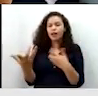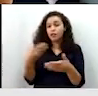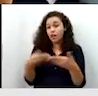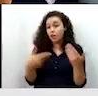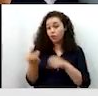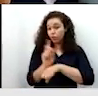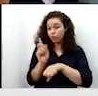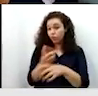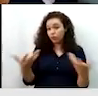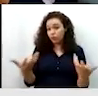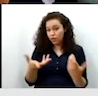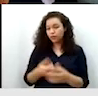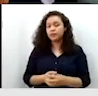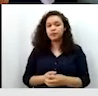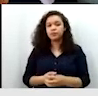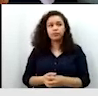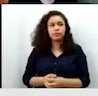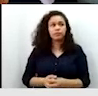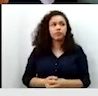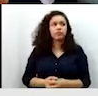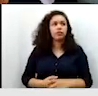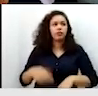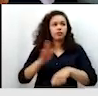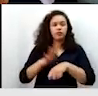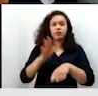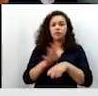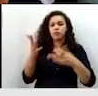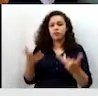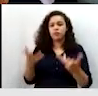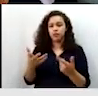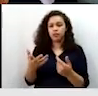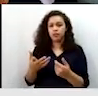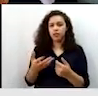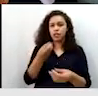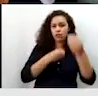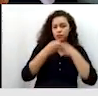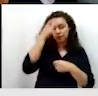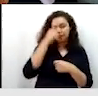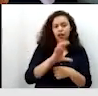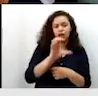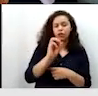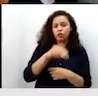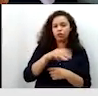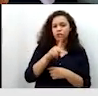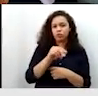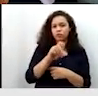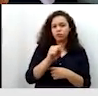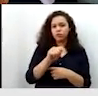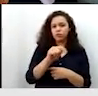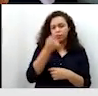día. Sobre todo, pues los orgánicos para las compostas y pues los recipientes